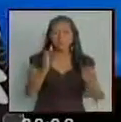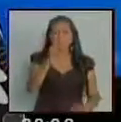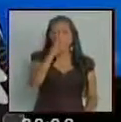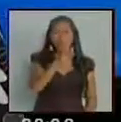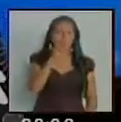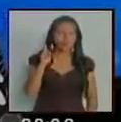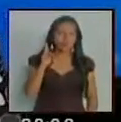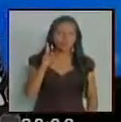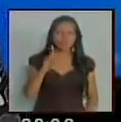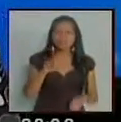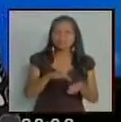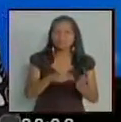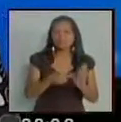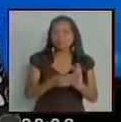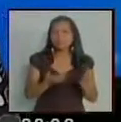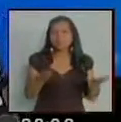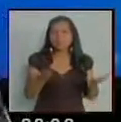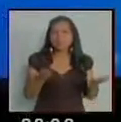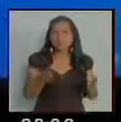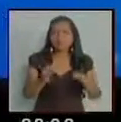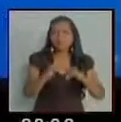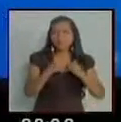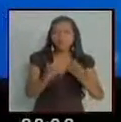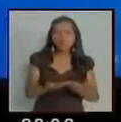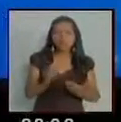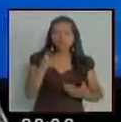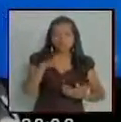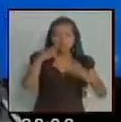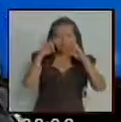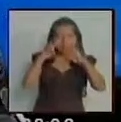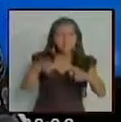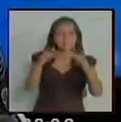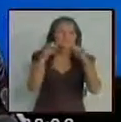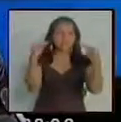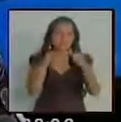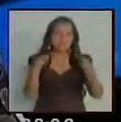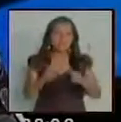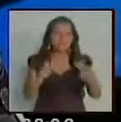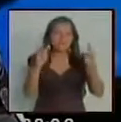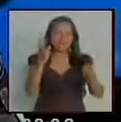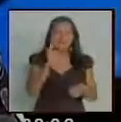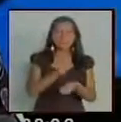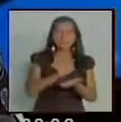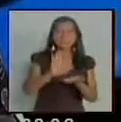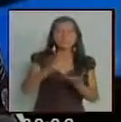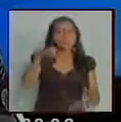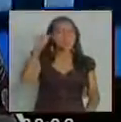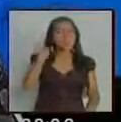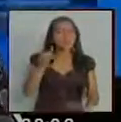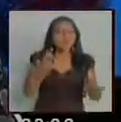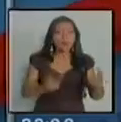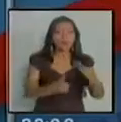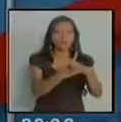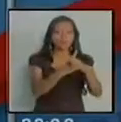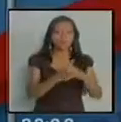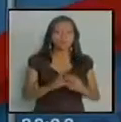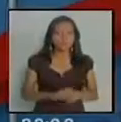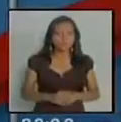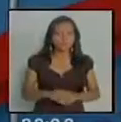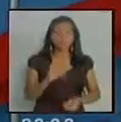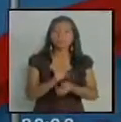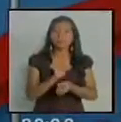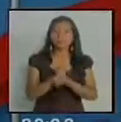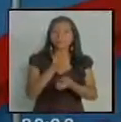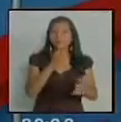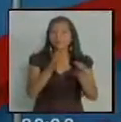hipoacusia. ¿En qué consiste esta patología y cómo podemos clasificarla? ¿Qué tipos de discapacidad auditiva existen? Desde